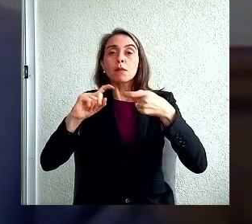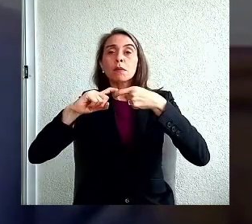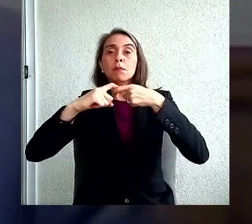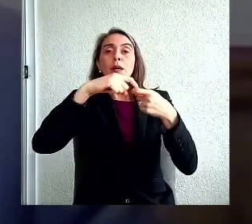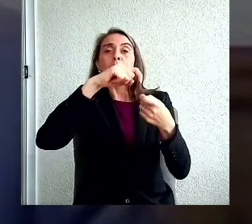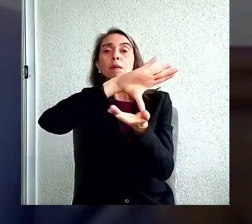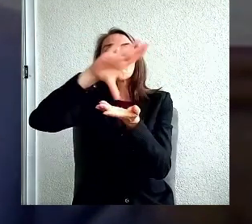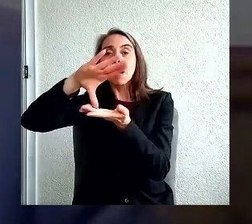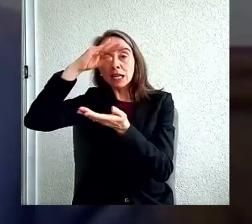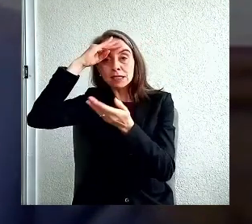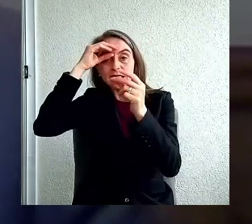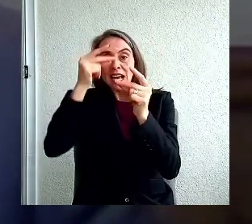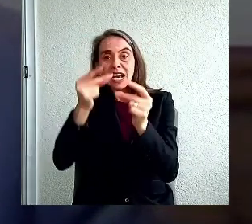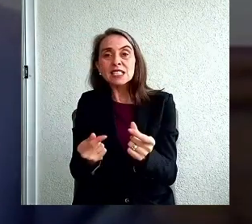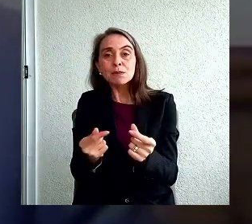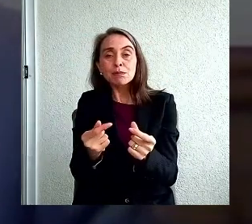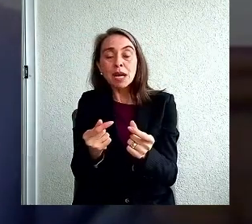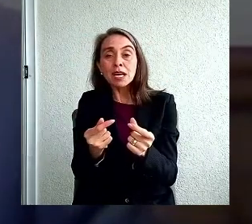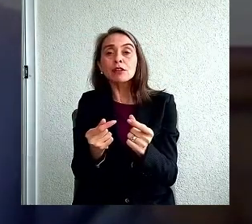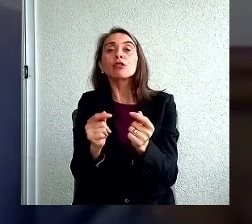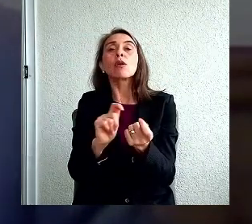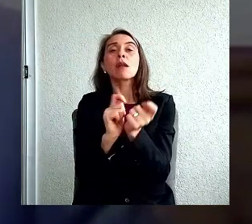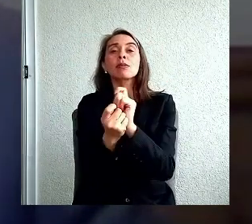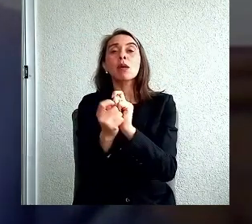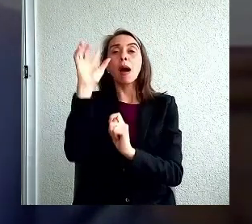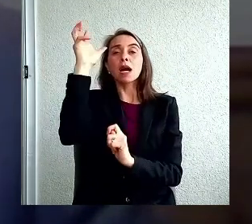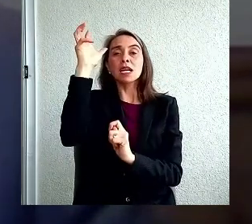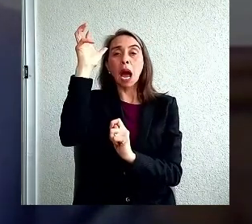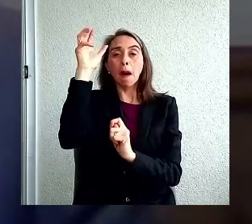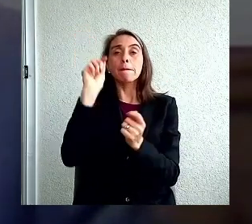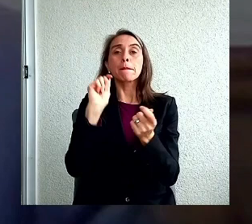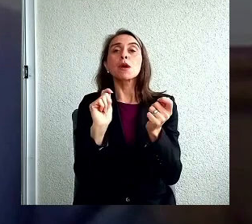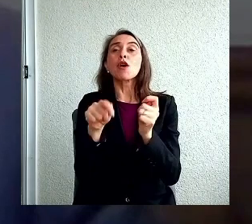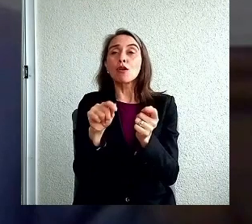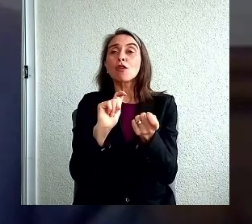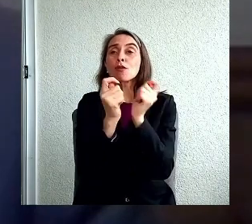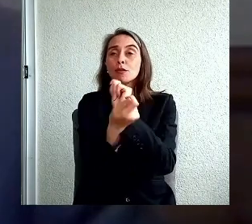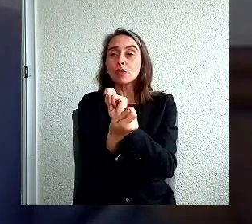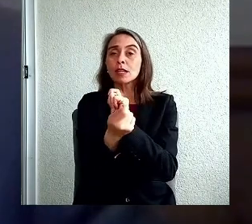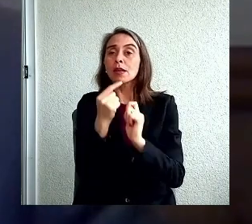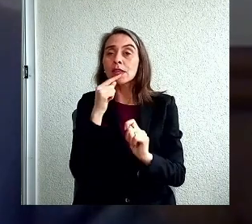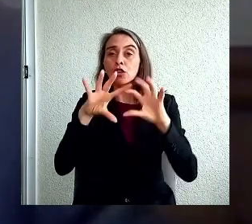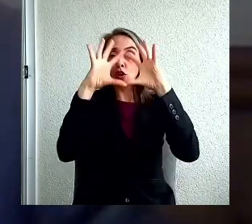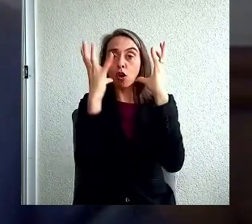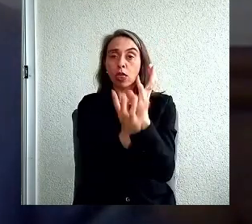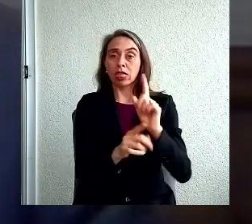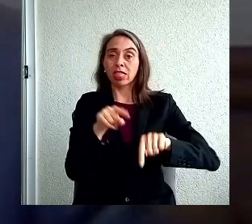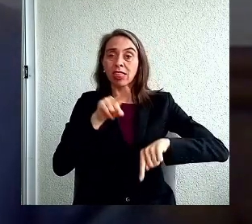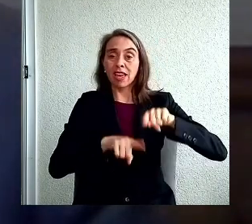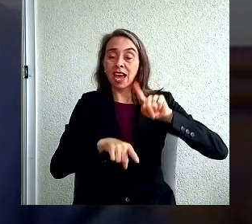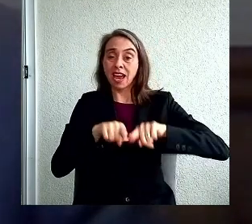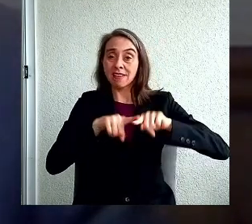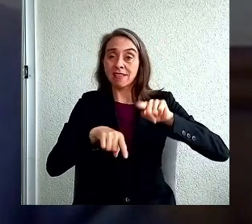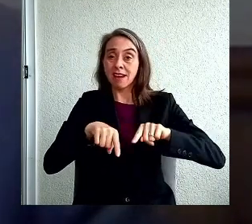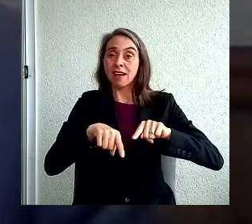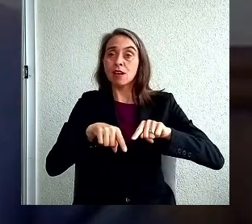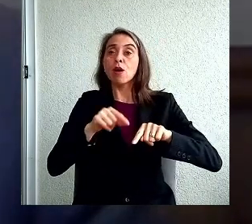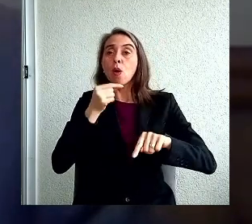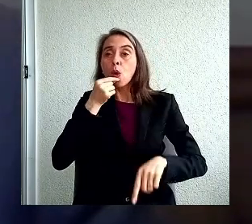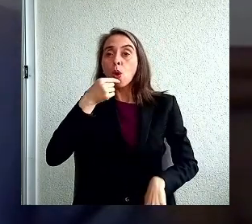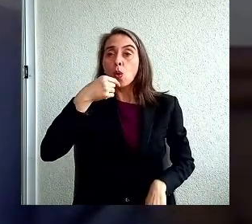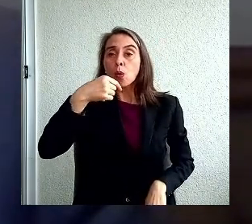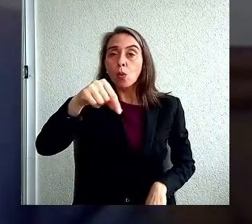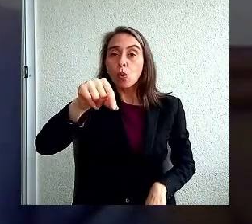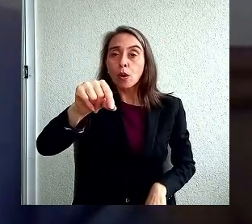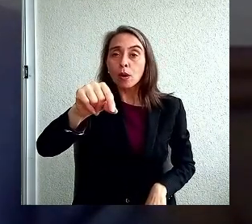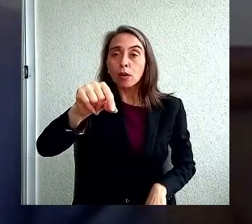Climático, que denunció que nuestro planeta se acercaba cada vez más a puntos de inflexión peligrosos